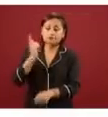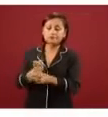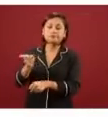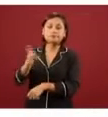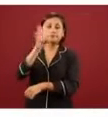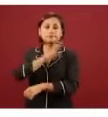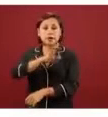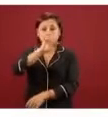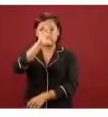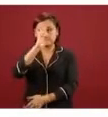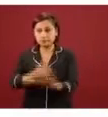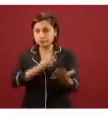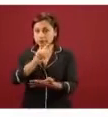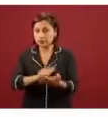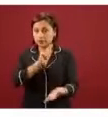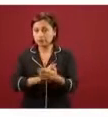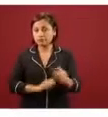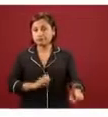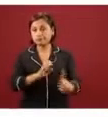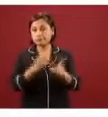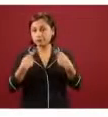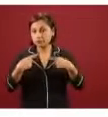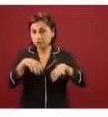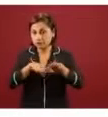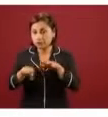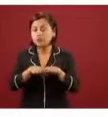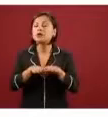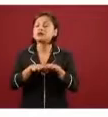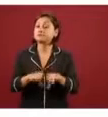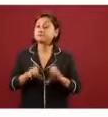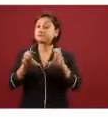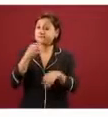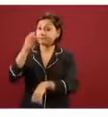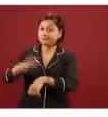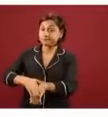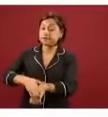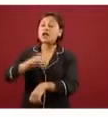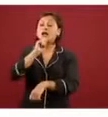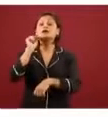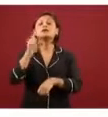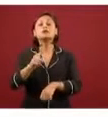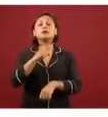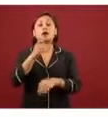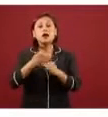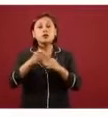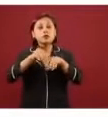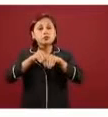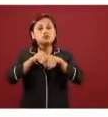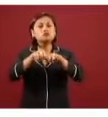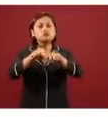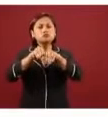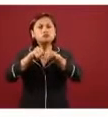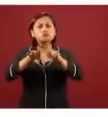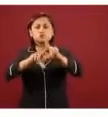de personal, y también una campaña de difusión, una campaña masiva a nivel nacional para sensibilizar a los